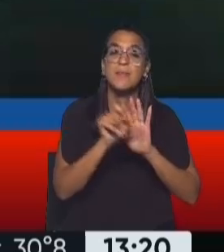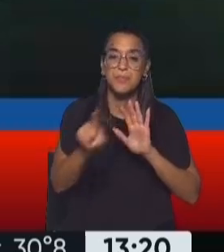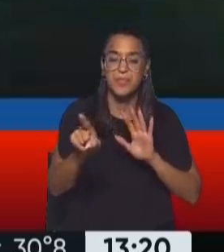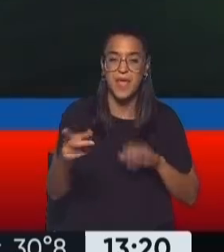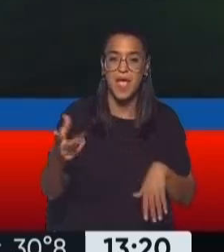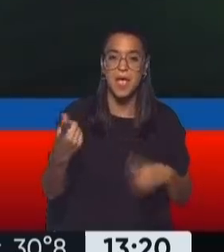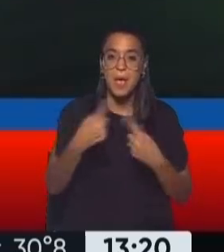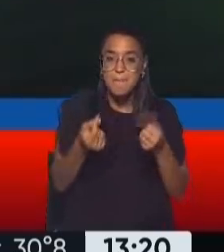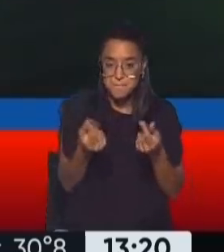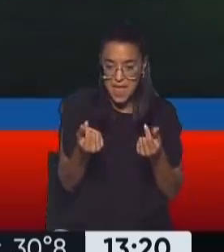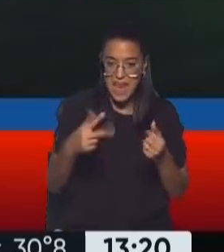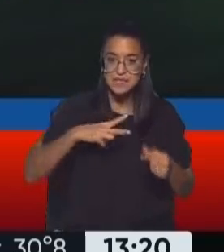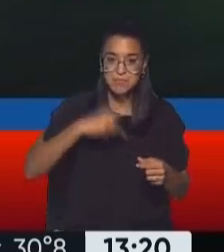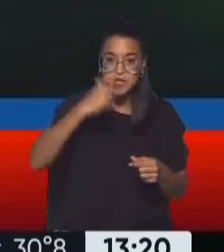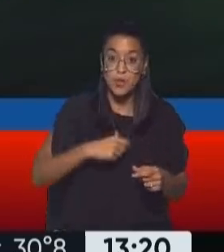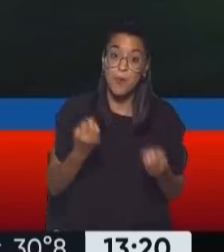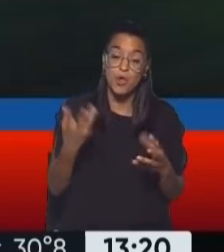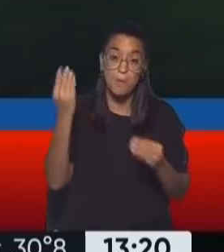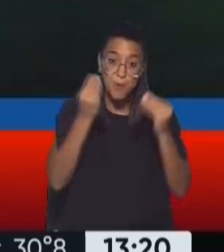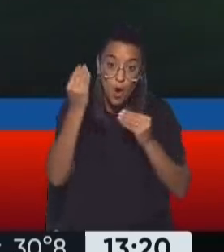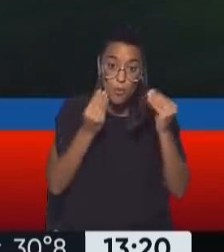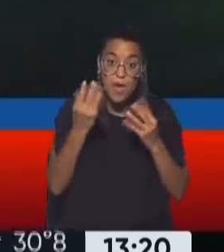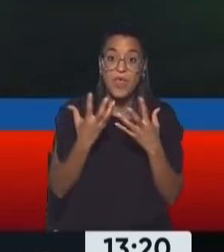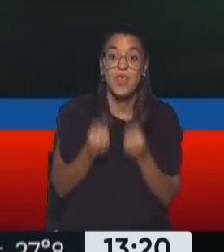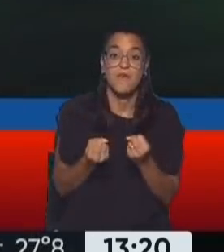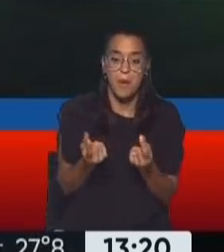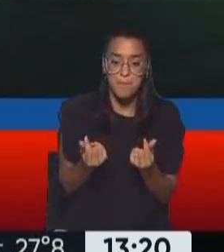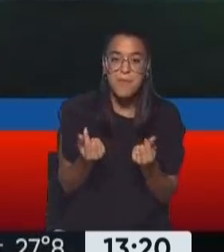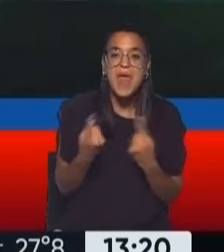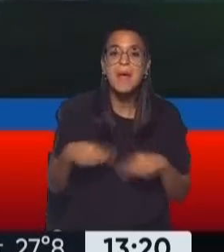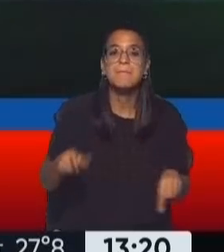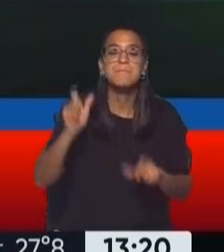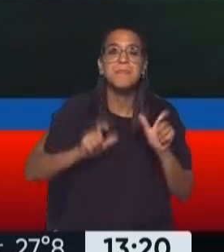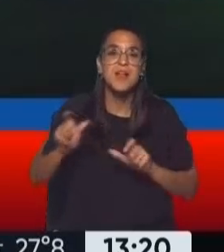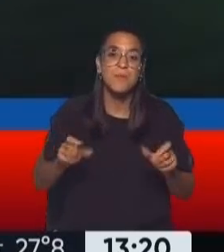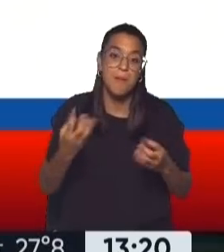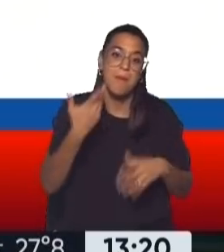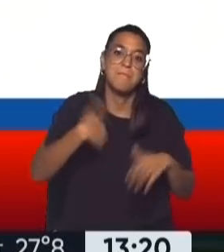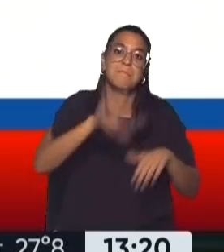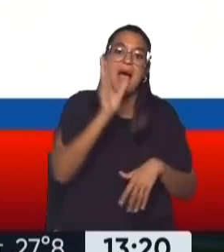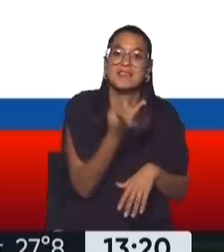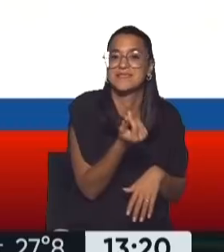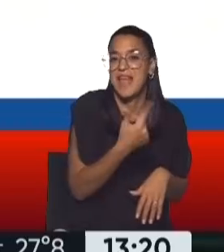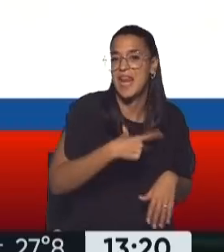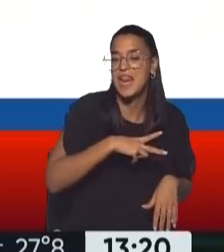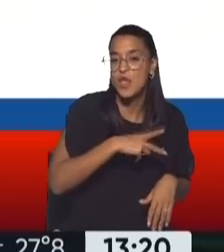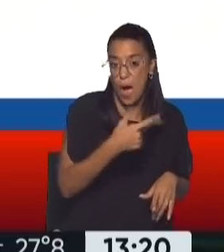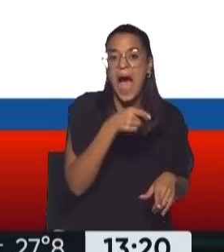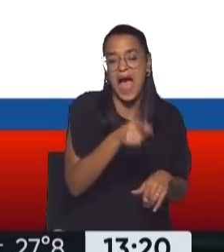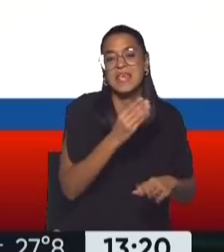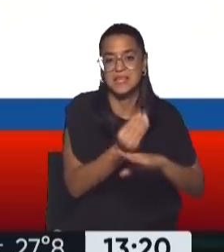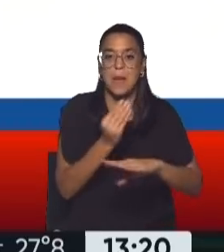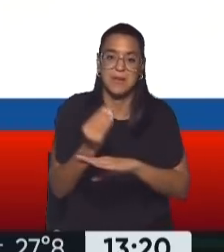bienes personales, porque está preocupado para defender los bienes personales de los que más tienen en la Argentina. Ahí sí saben